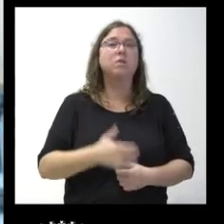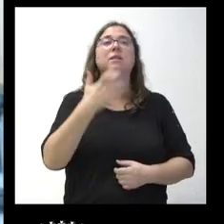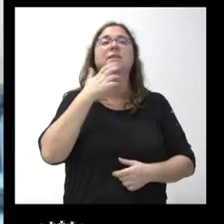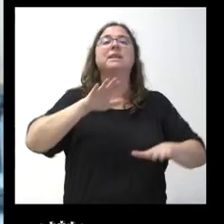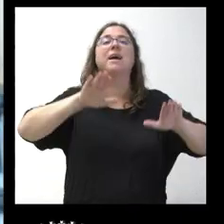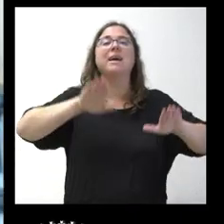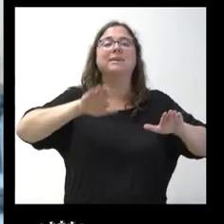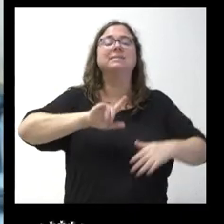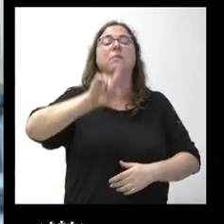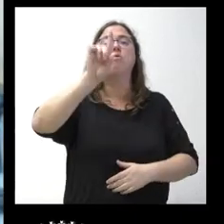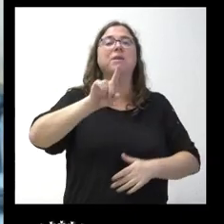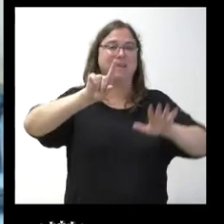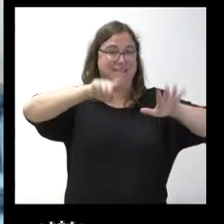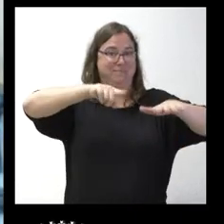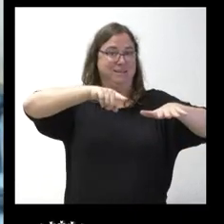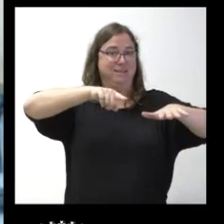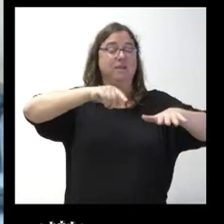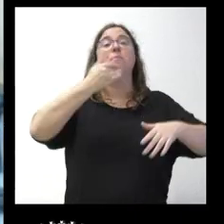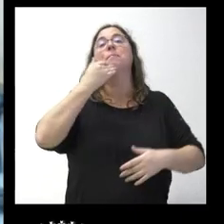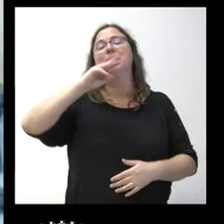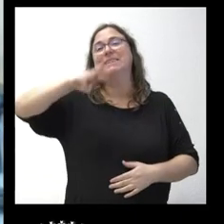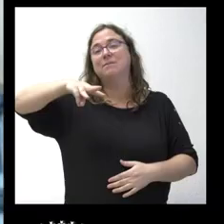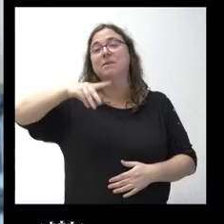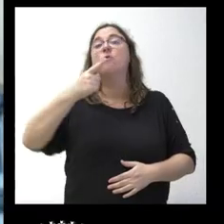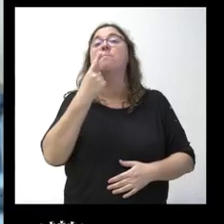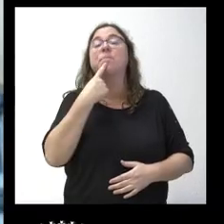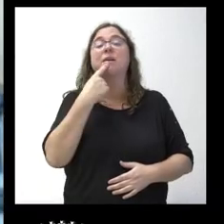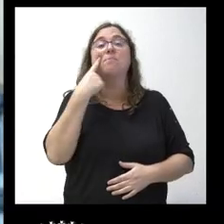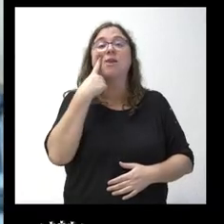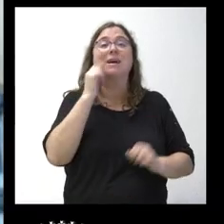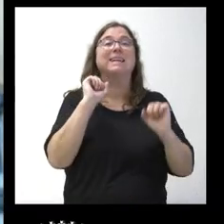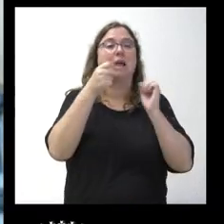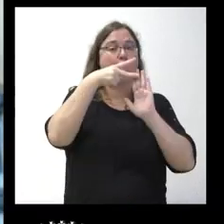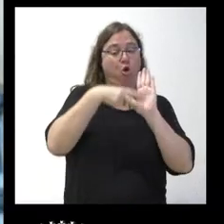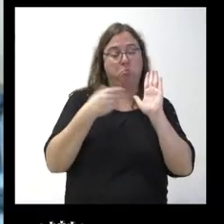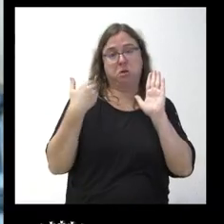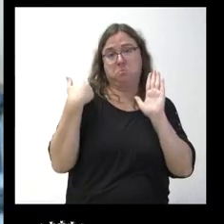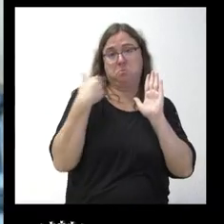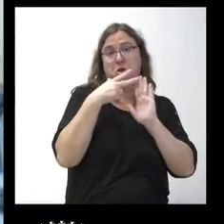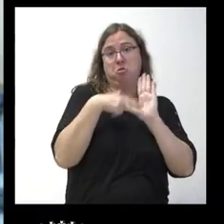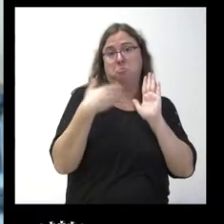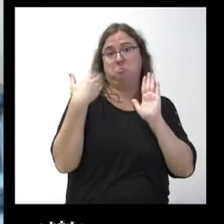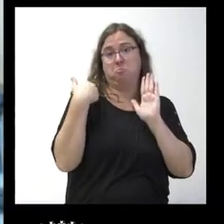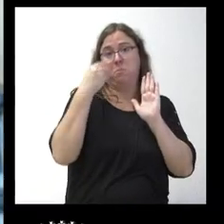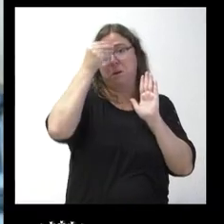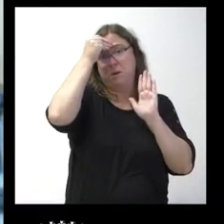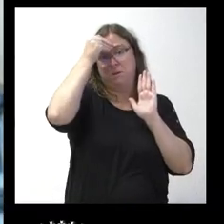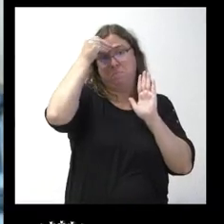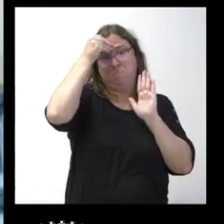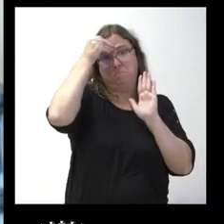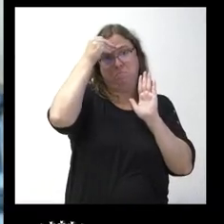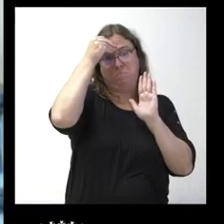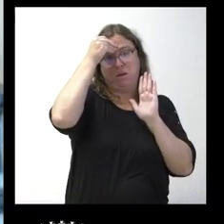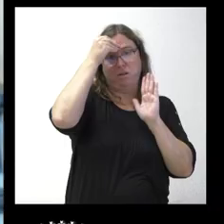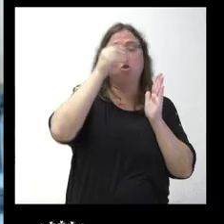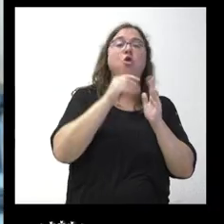semestre Pero claro primer trimestre pero claro Acaban de salir las normas y me imagino que los profesores y y